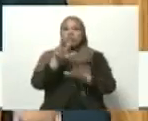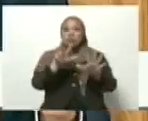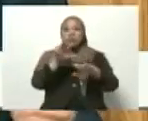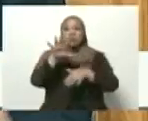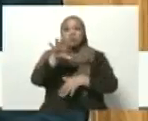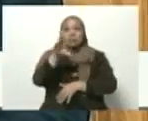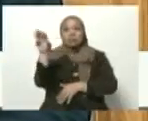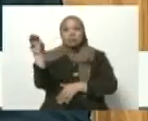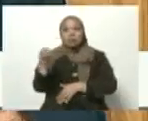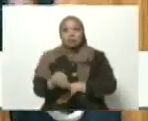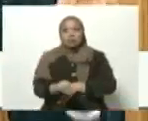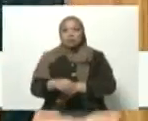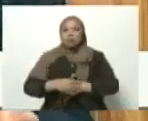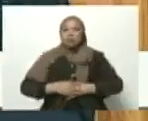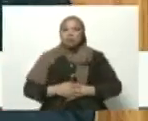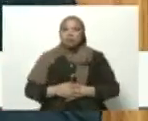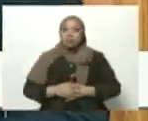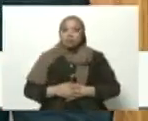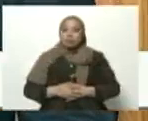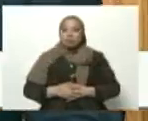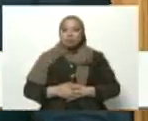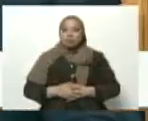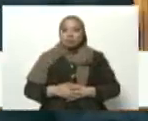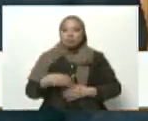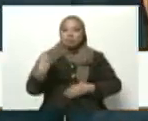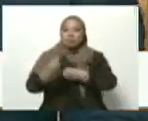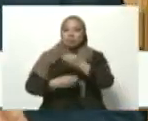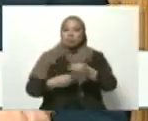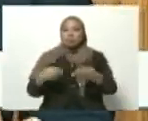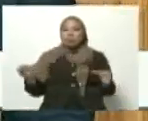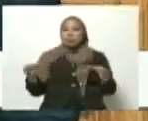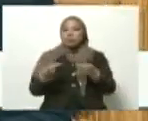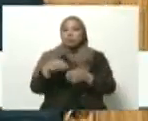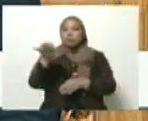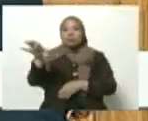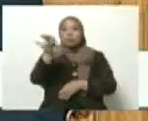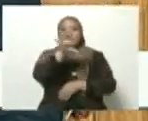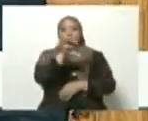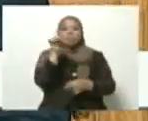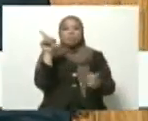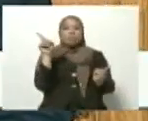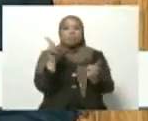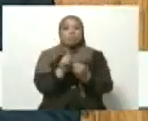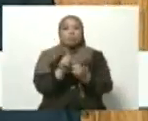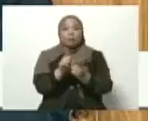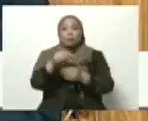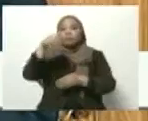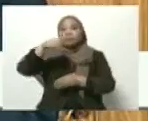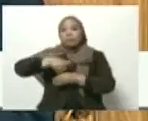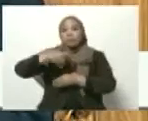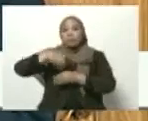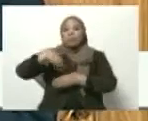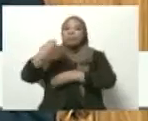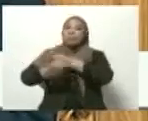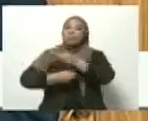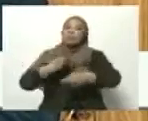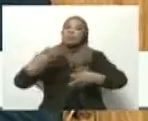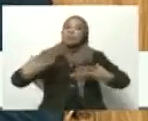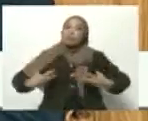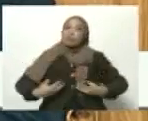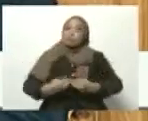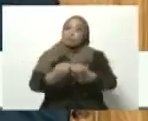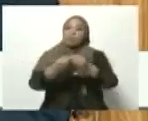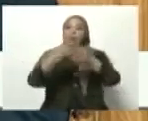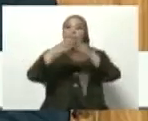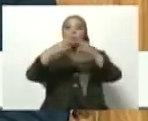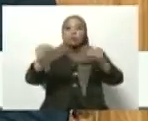entre pequeños y grandes, la OTAN con muchos países pequeños en el Pacífico, etcétera, que tienen votos y actúan conjuntamente para